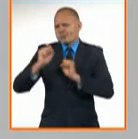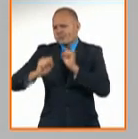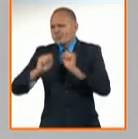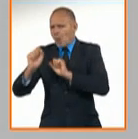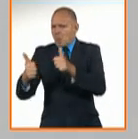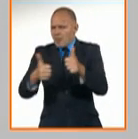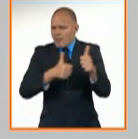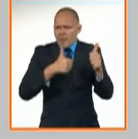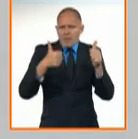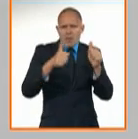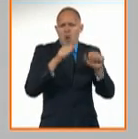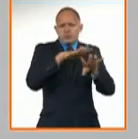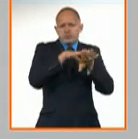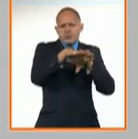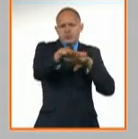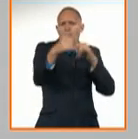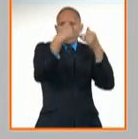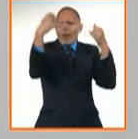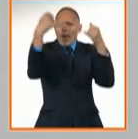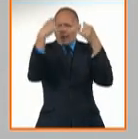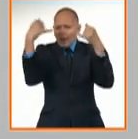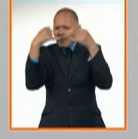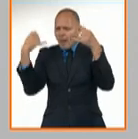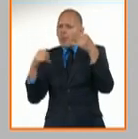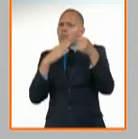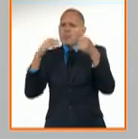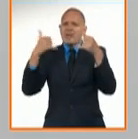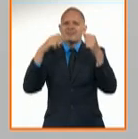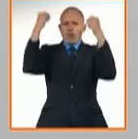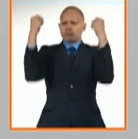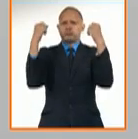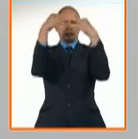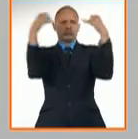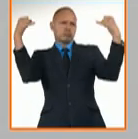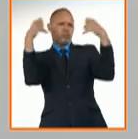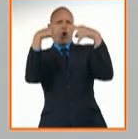en un espacio de tiempo sin un factor de coincidencia